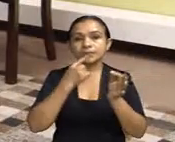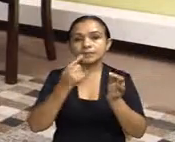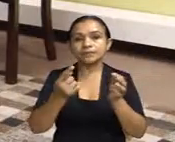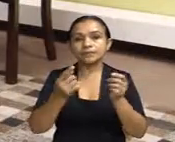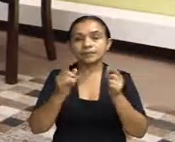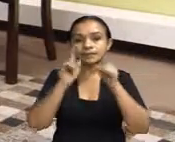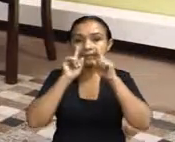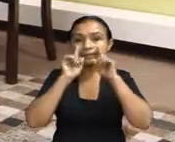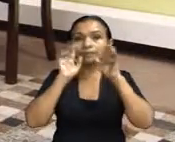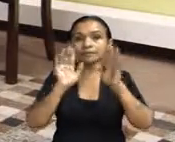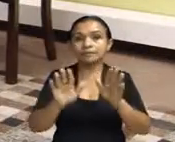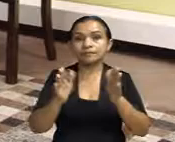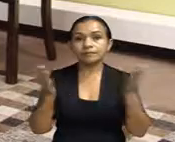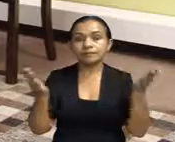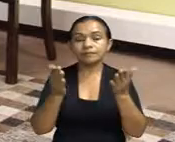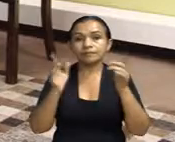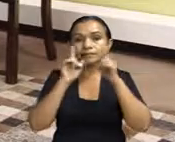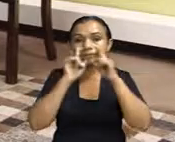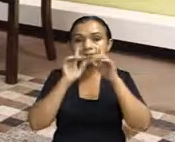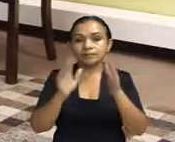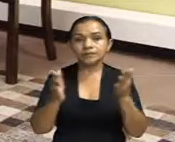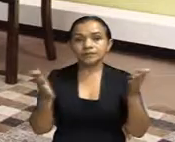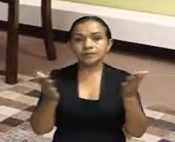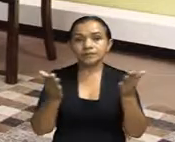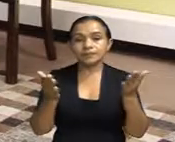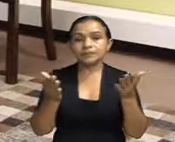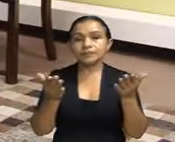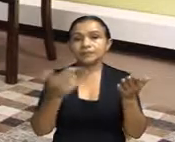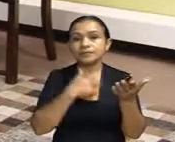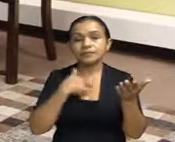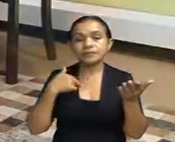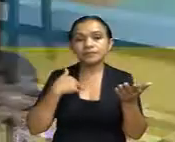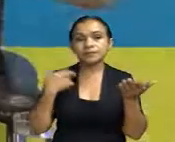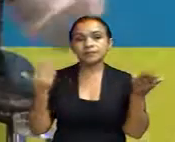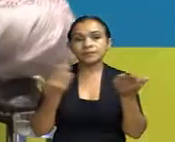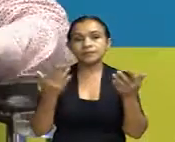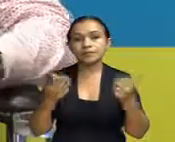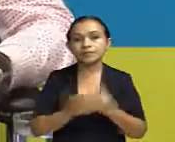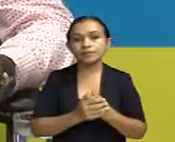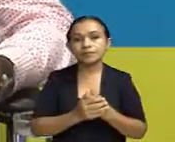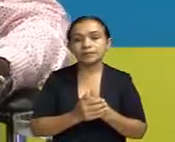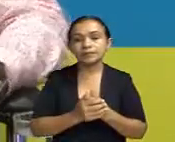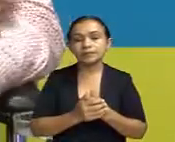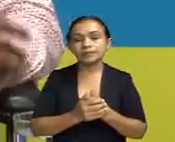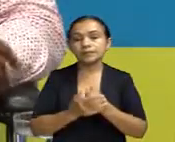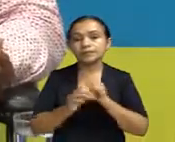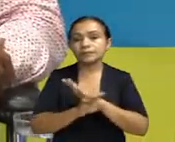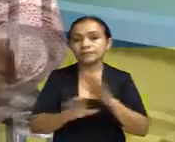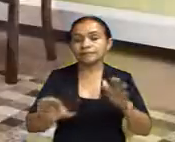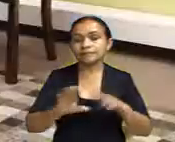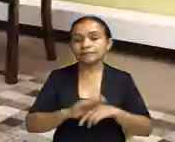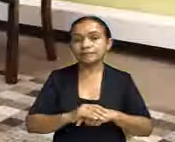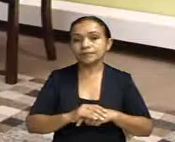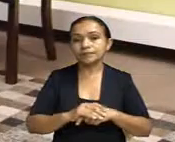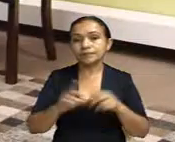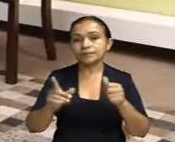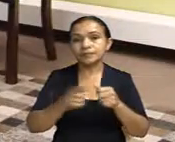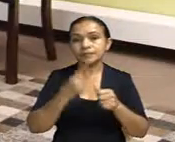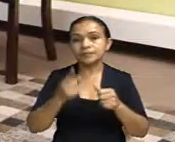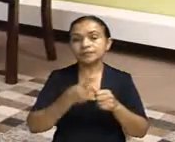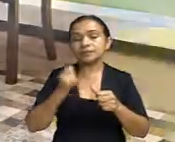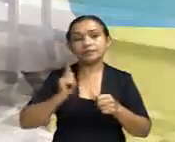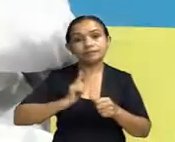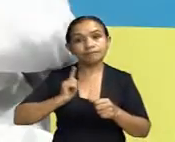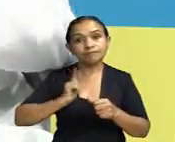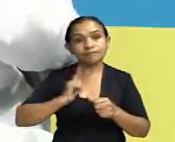tema de la prevención, doctora. Así para prevenir es. La angina de pecho, ¿qué tenemos que hacer ya para ir concluyendo? Primero, mantener,